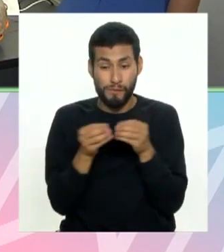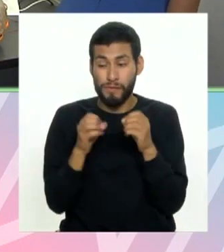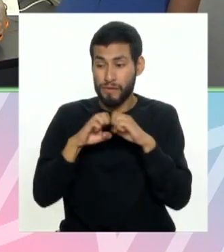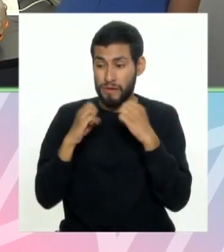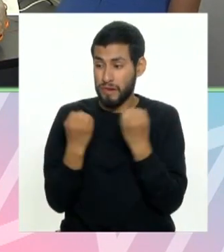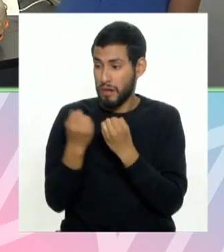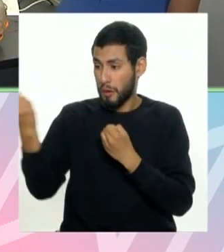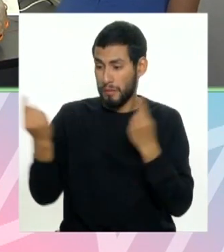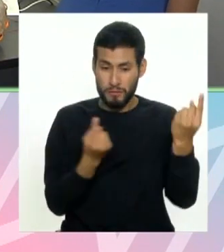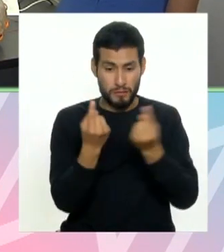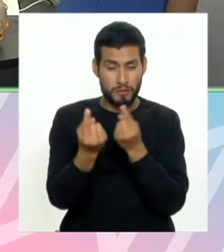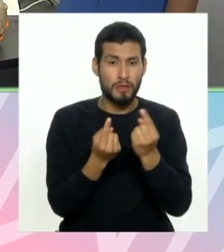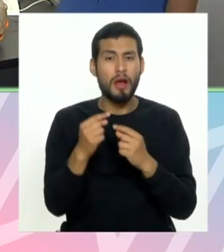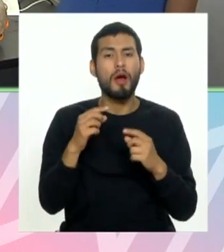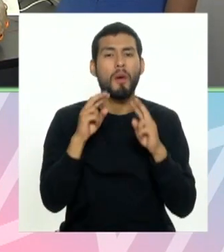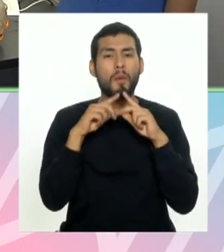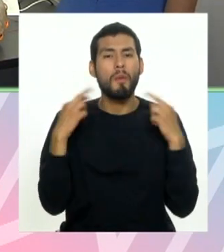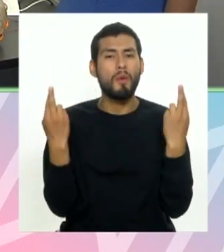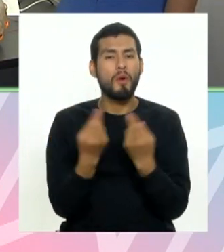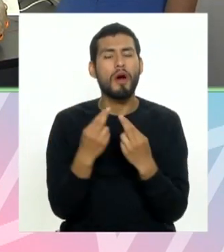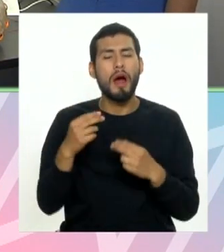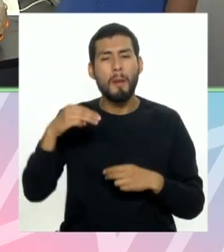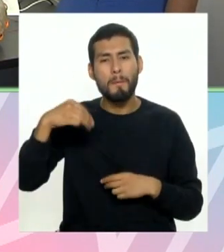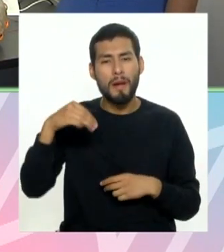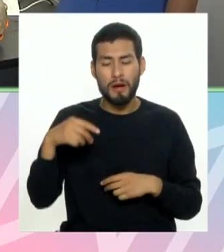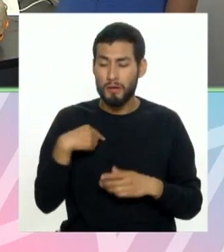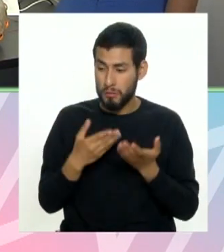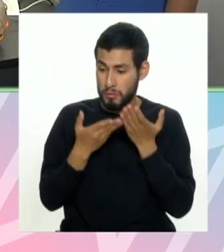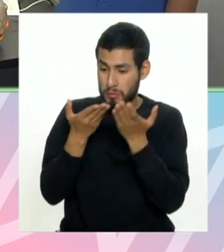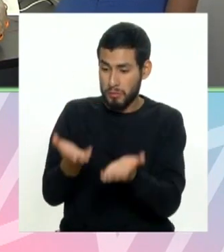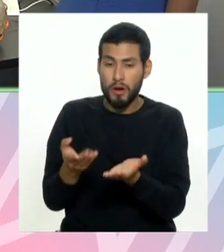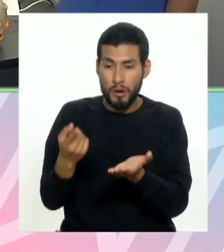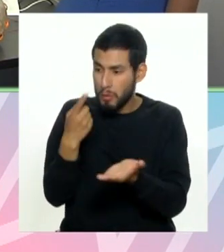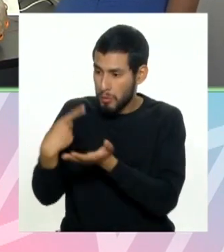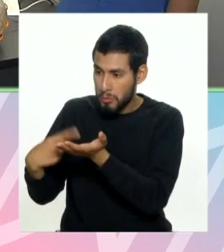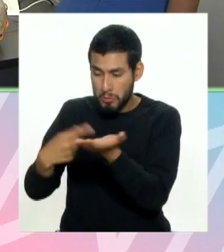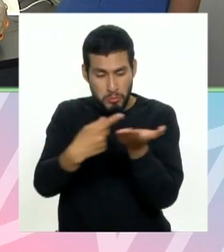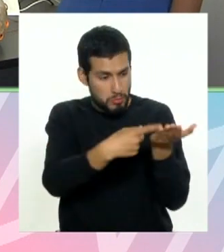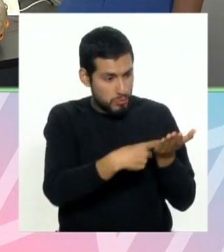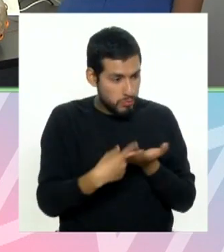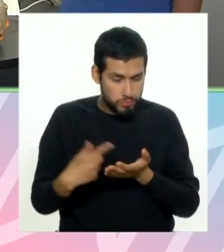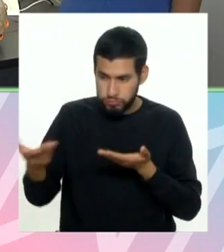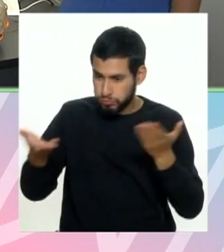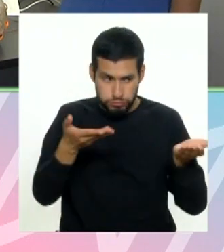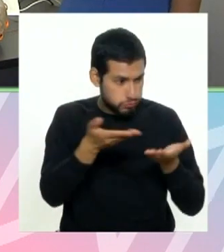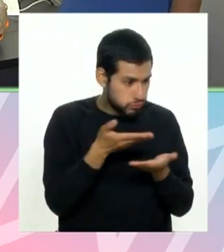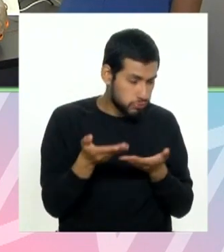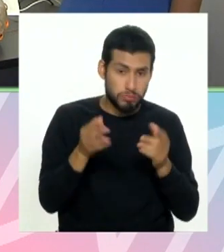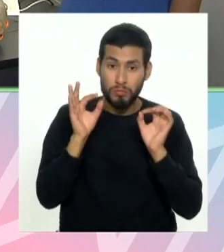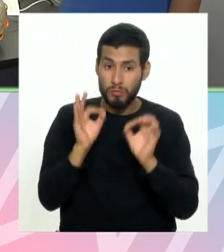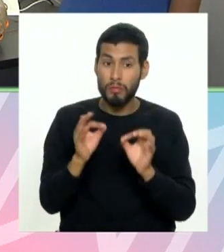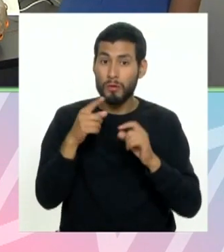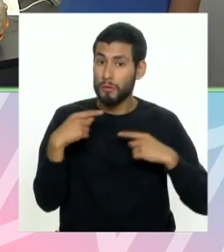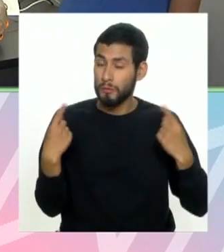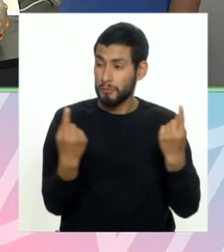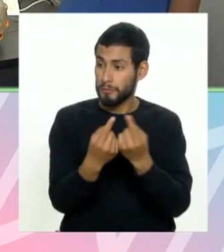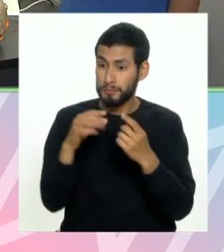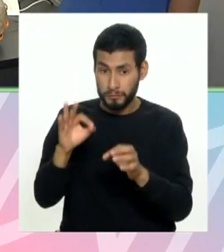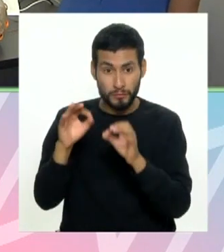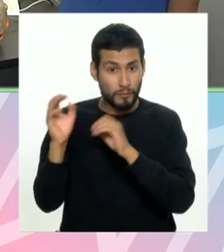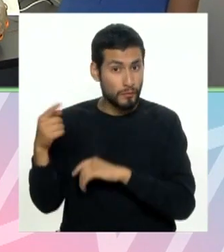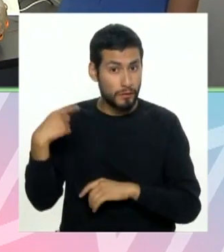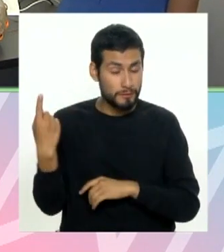todos, cada martes tenemos reuniones, se presenta el caso clínico, discutimos y si es que estamos